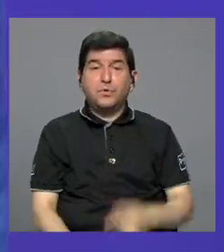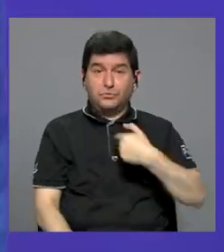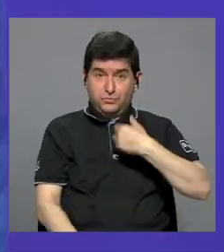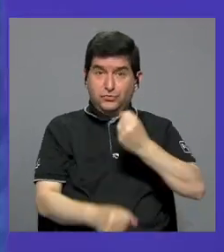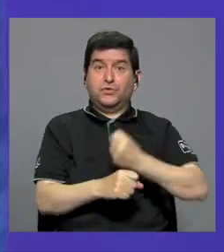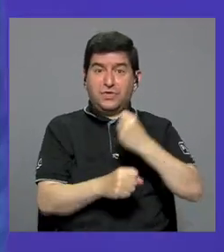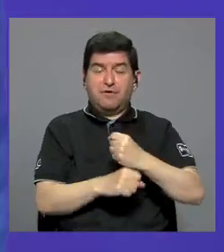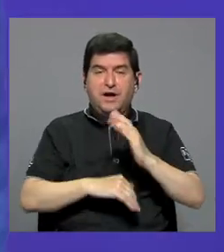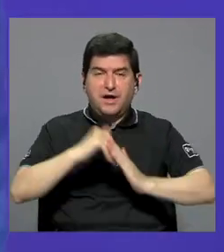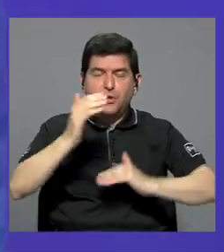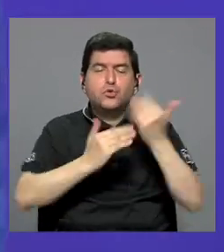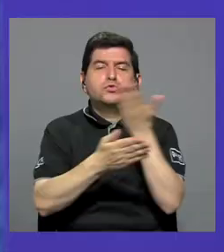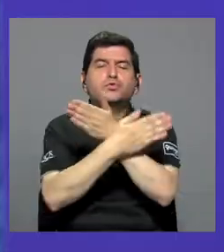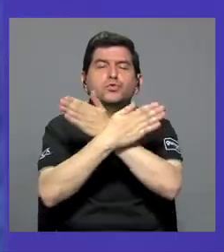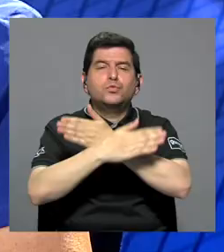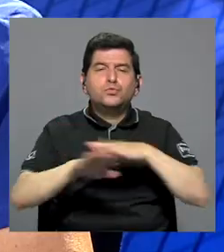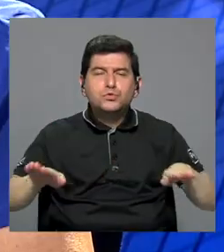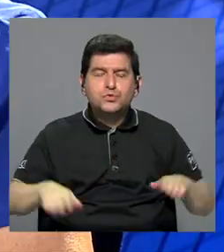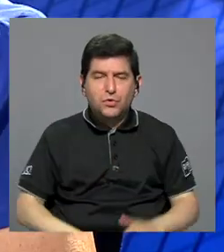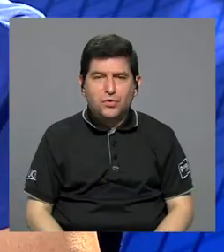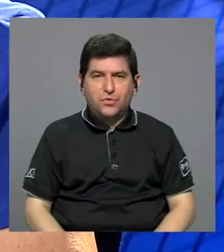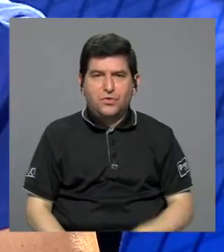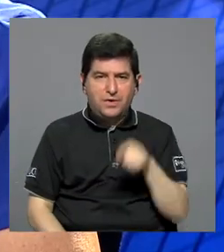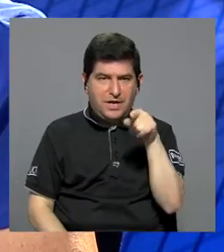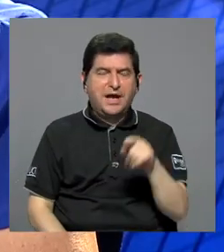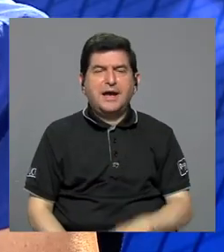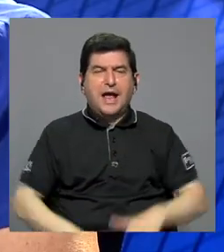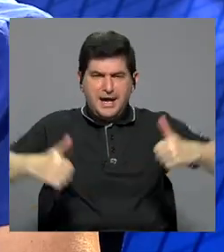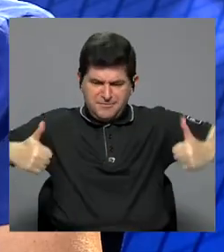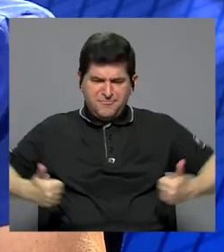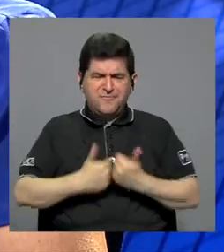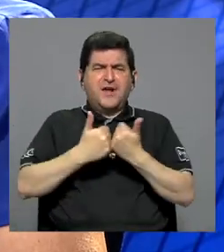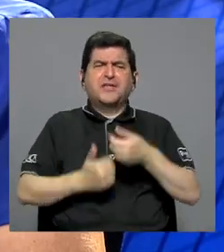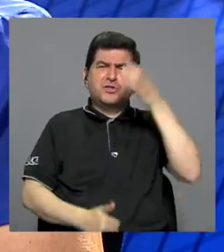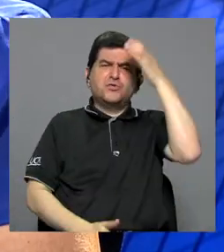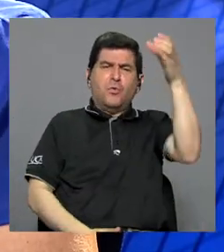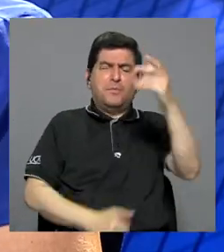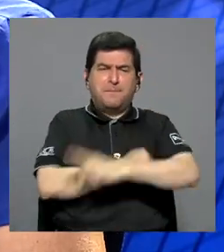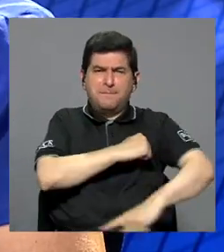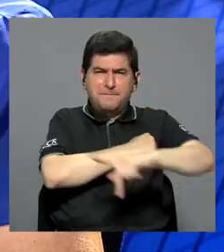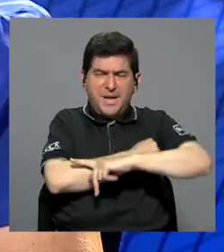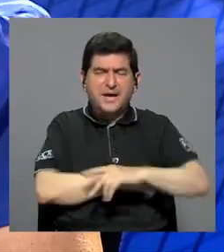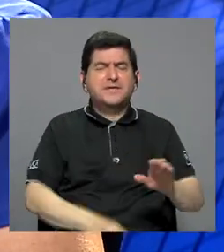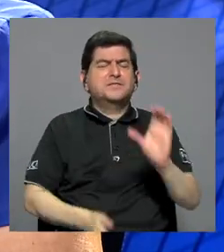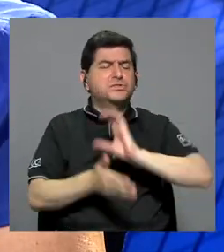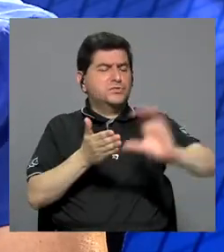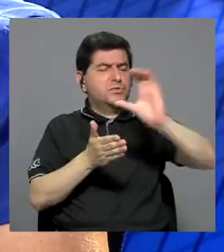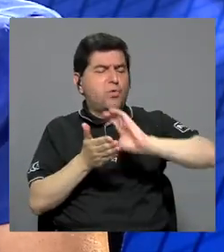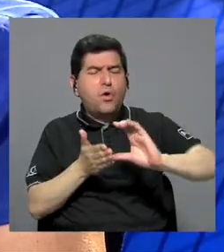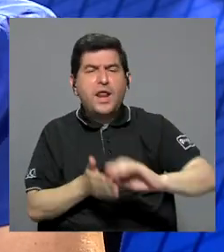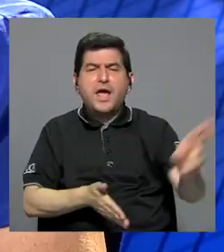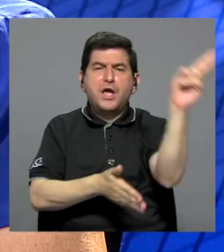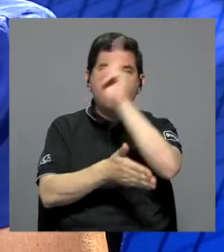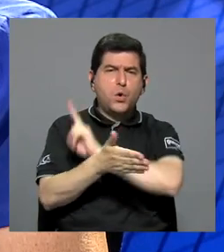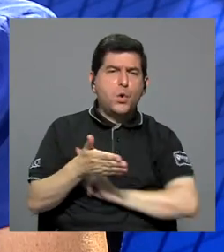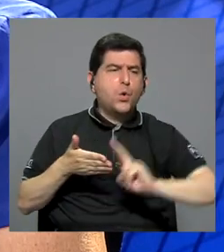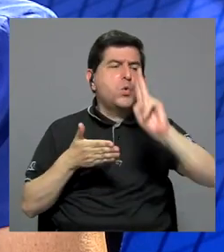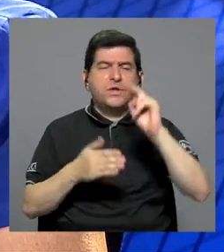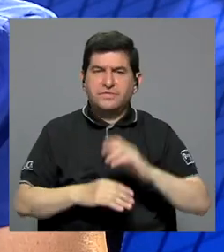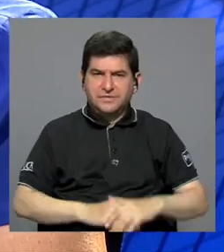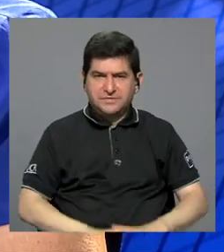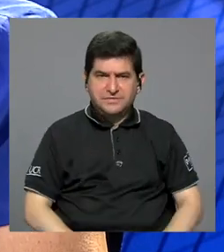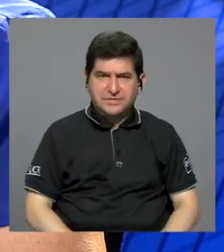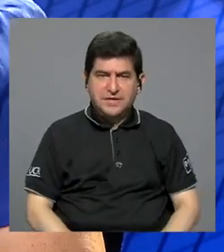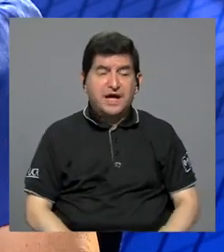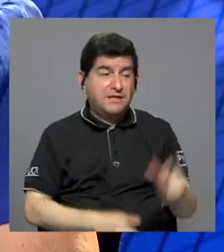yo trabajo en construcción de paz. Aquí hay unos retos culturales y que el país, los colegios, las